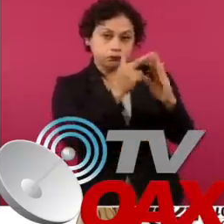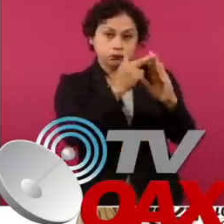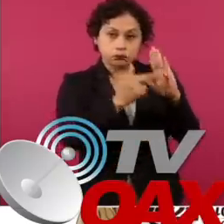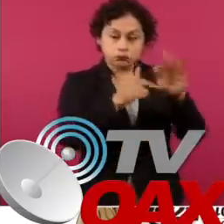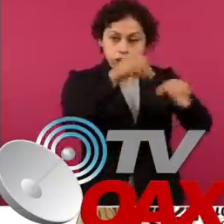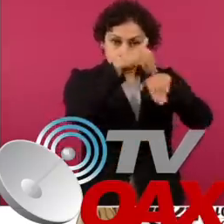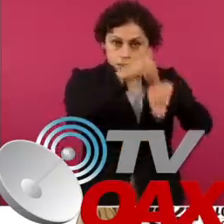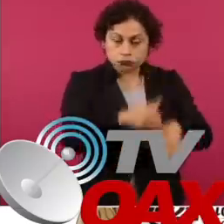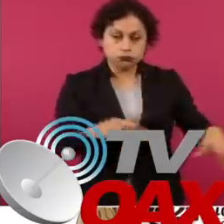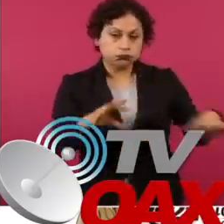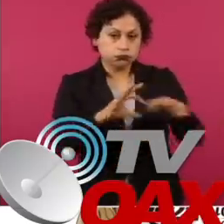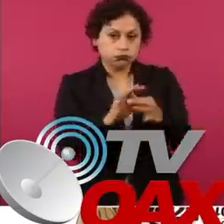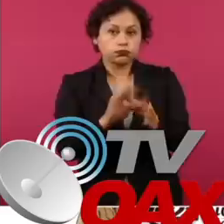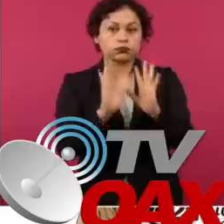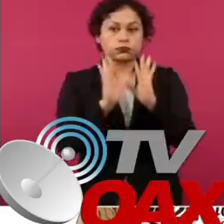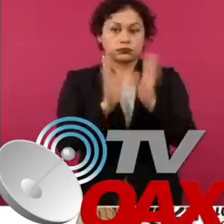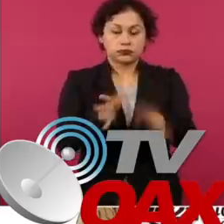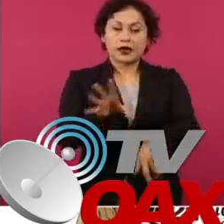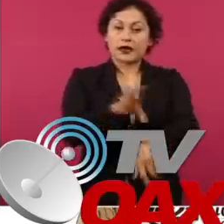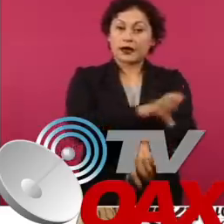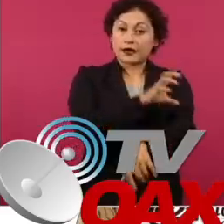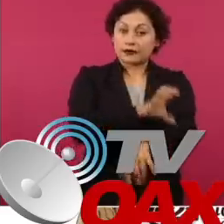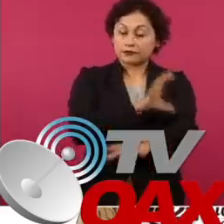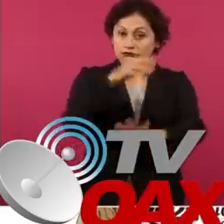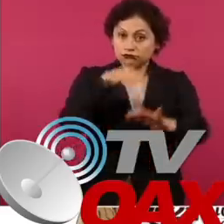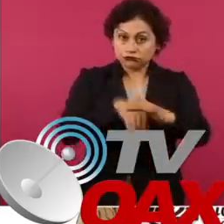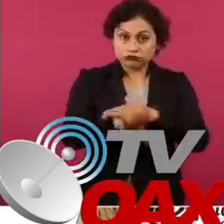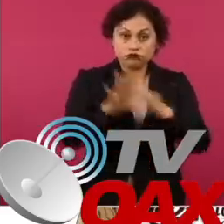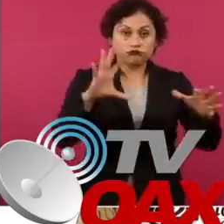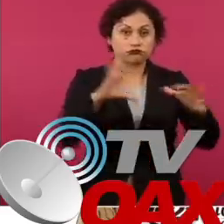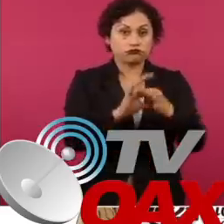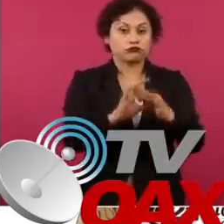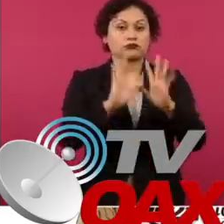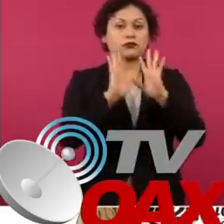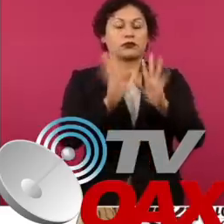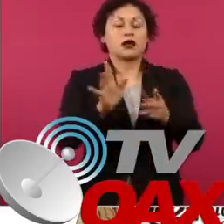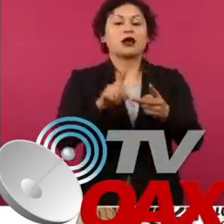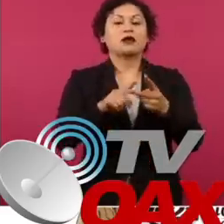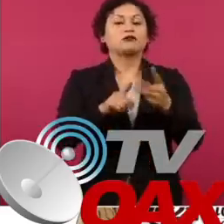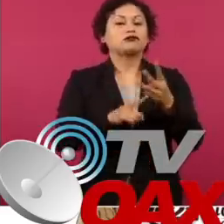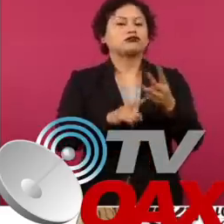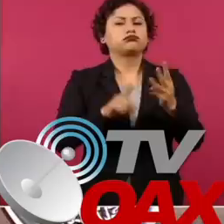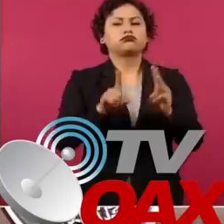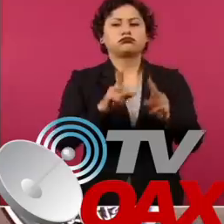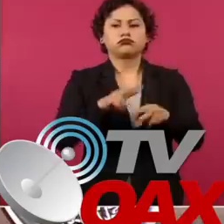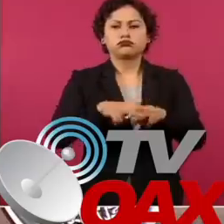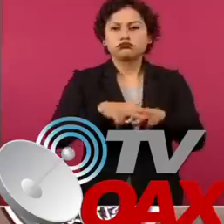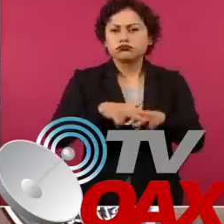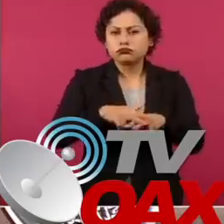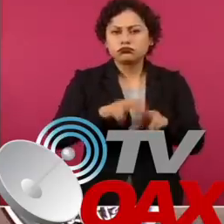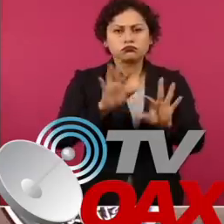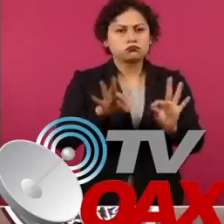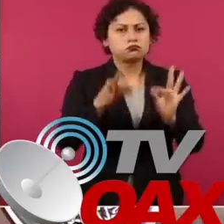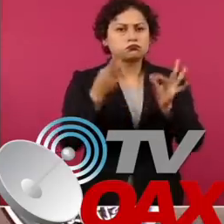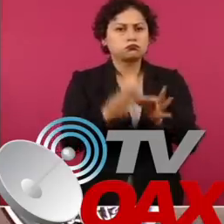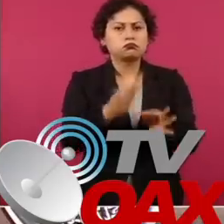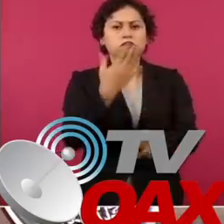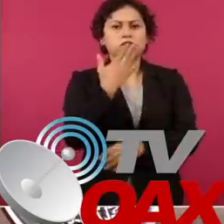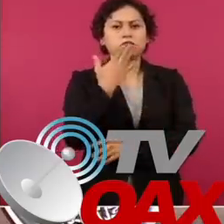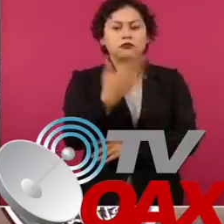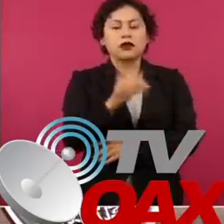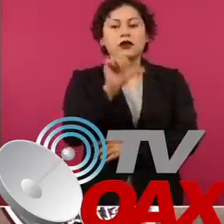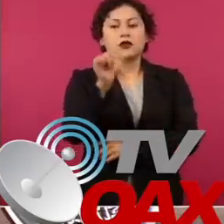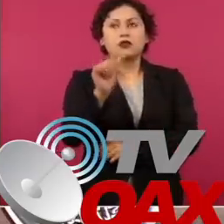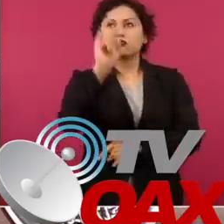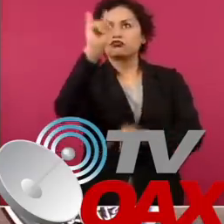subestación de tracción, la energización de la catenaria, el funcionamiento de los aparatos de vía y la operación de los dispositivos de señalización de